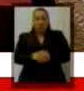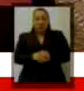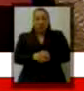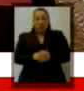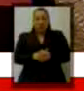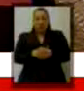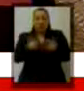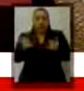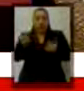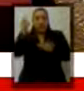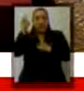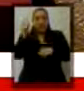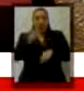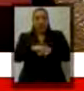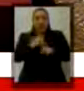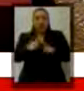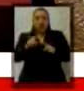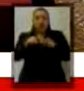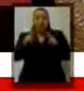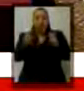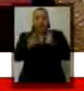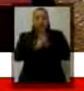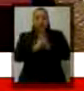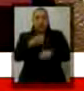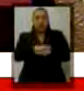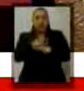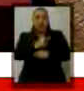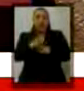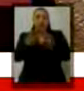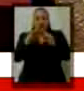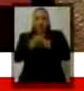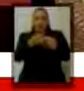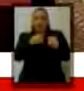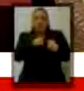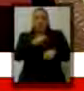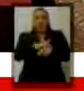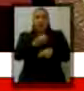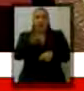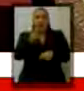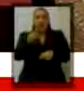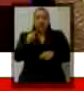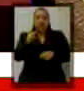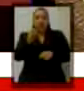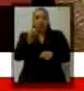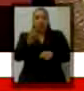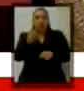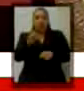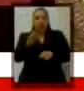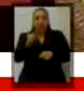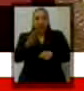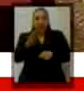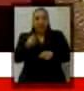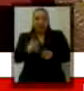Debidamente, exposición sobre aspectos legales de la violencia familiar a cargo de la doctora Fanny Olascoaga.